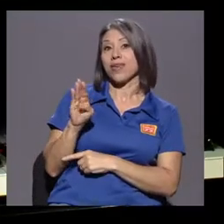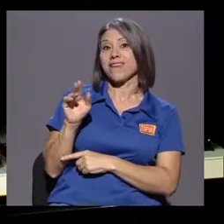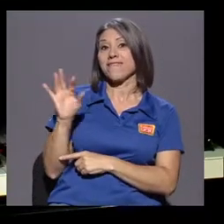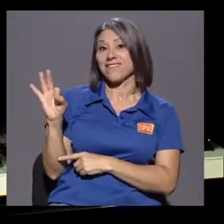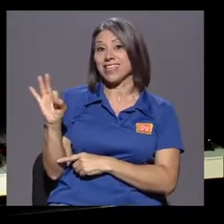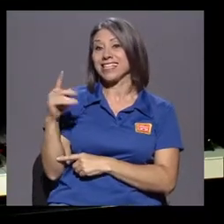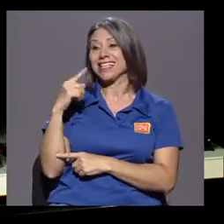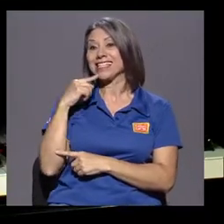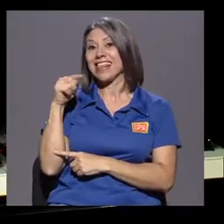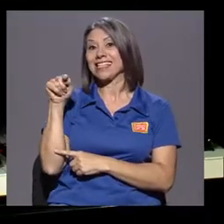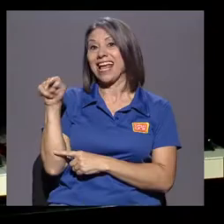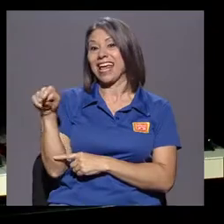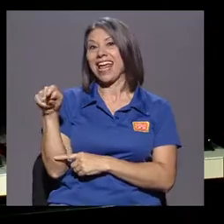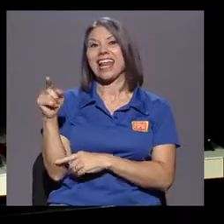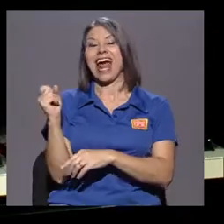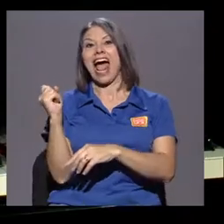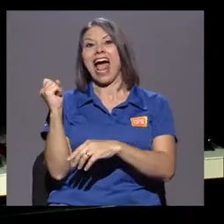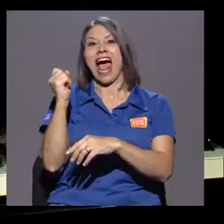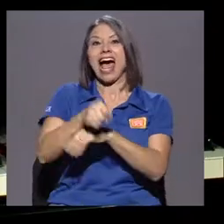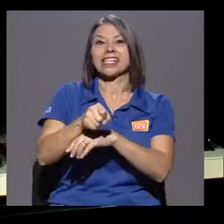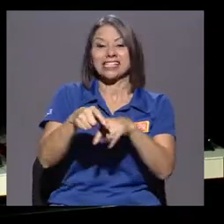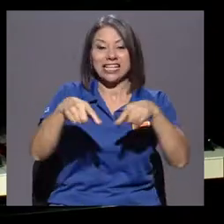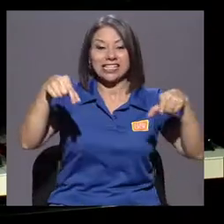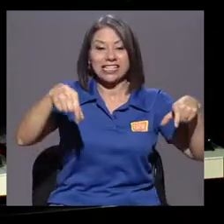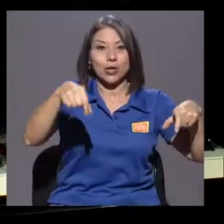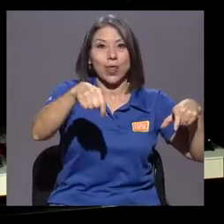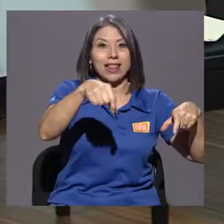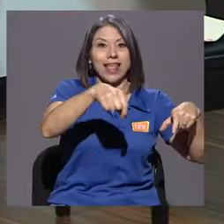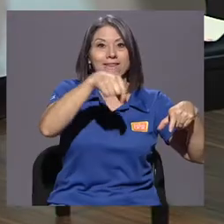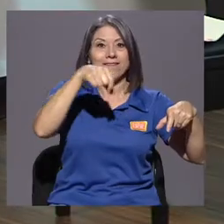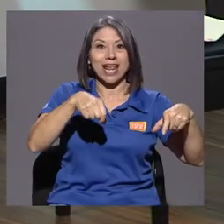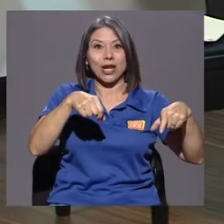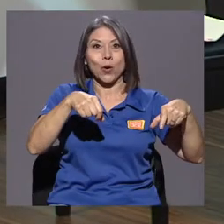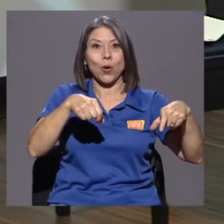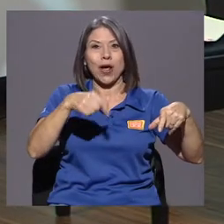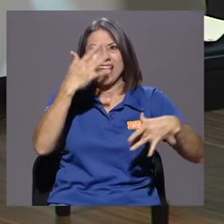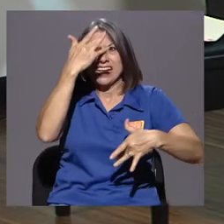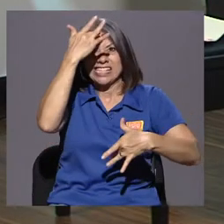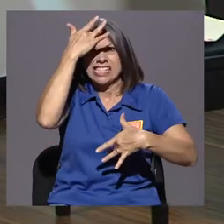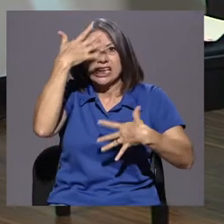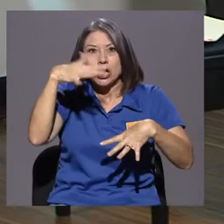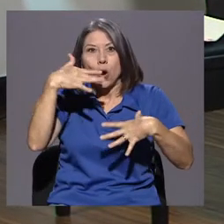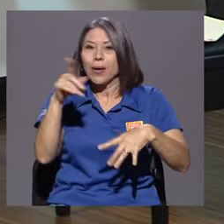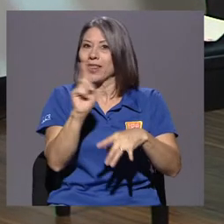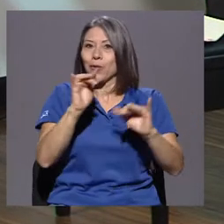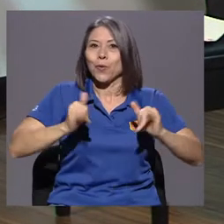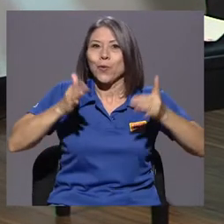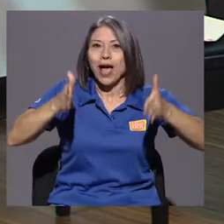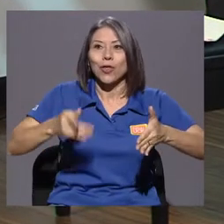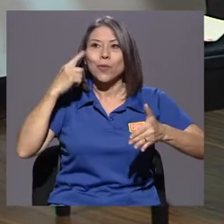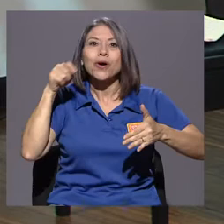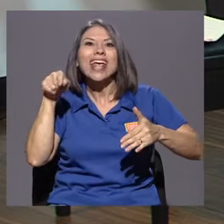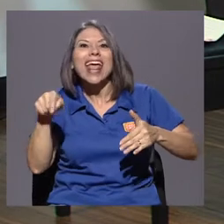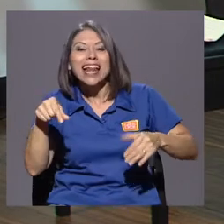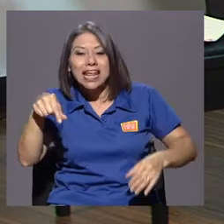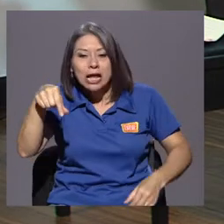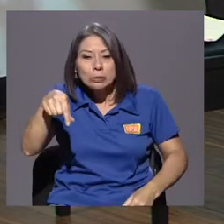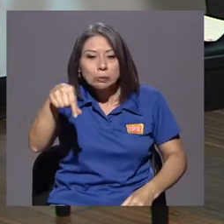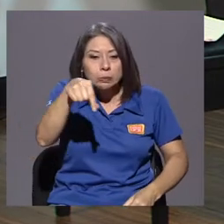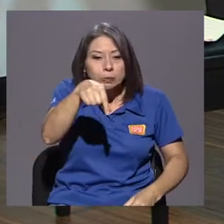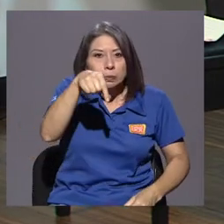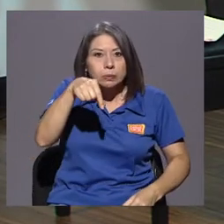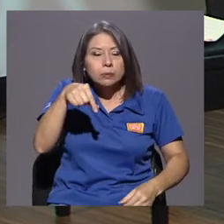asesino del tablero un psicópata que un jugador porque ejecutaba a sus rivales los los los